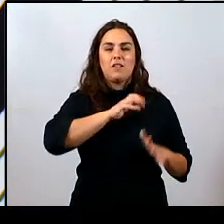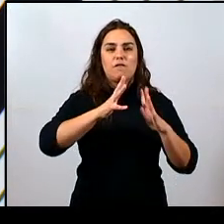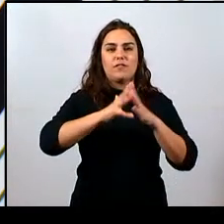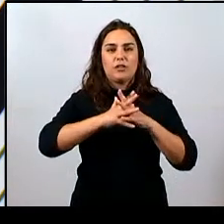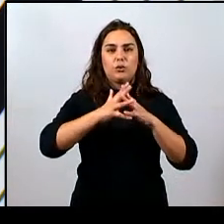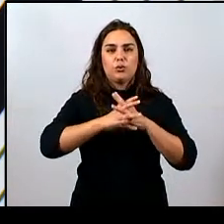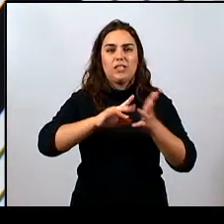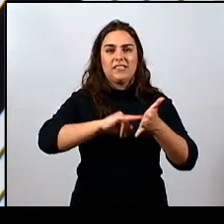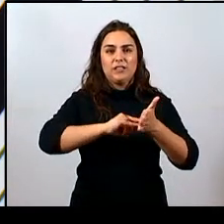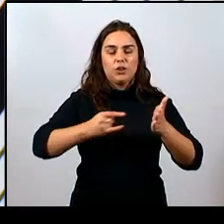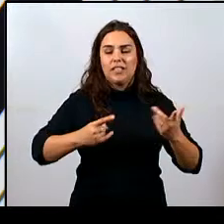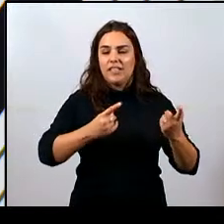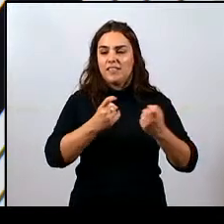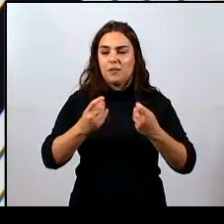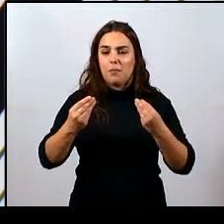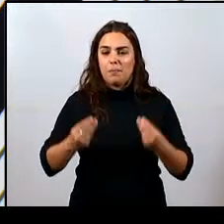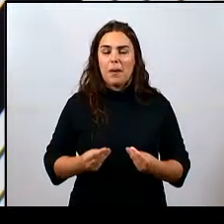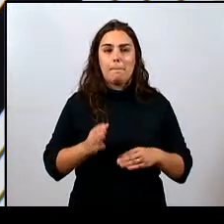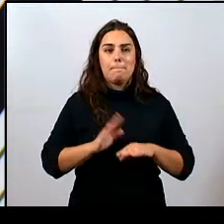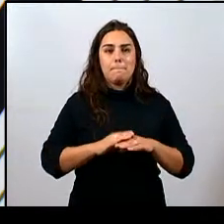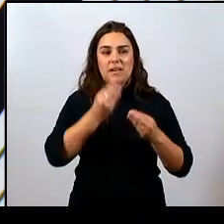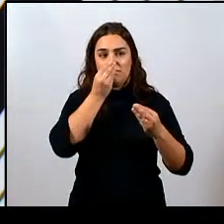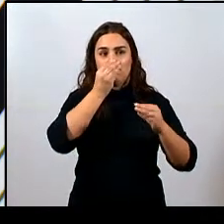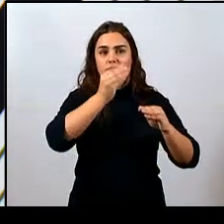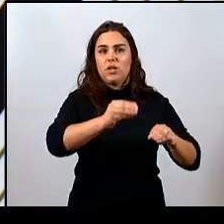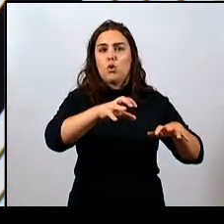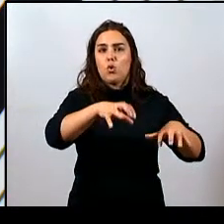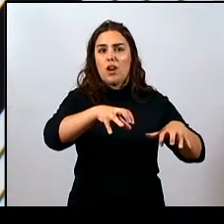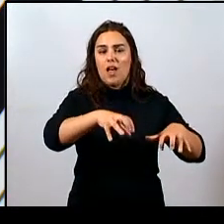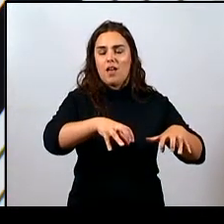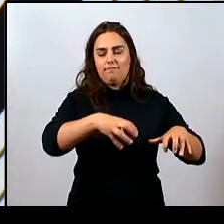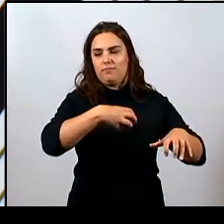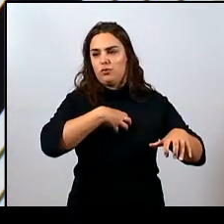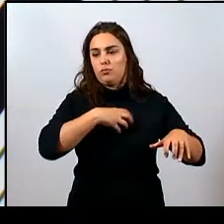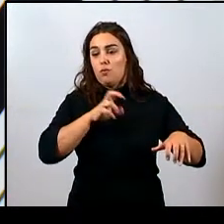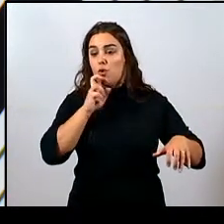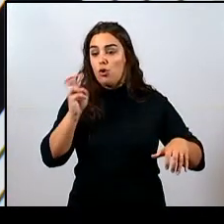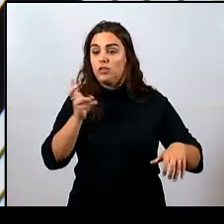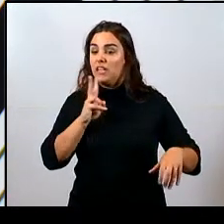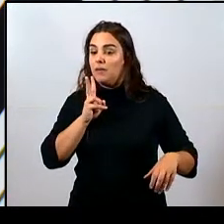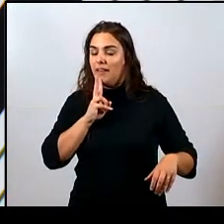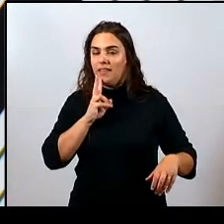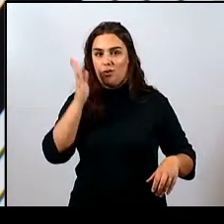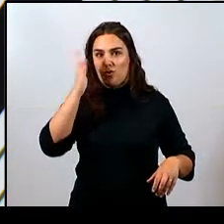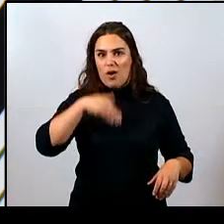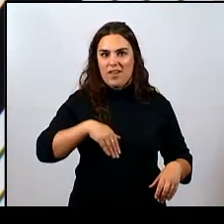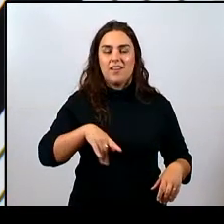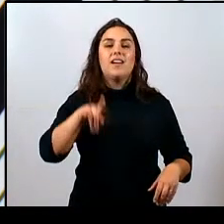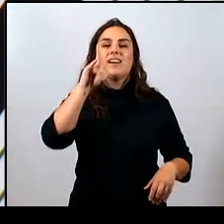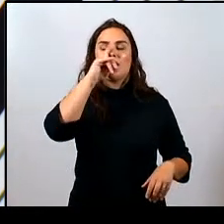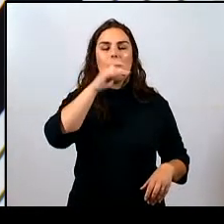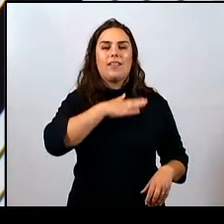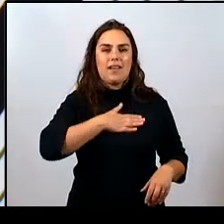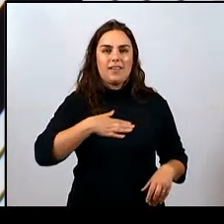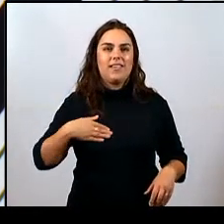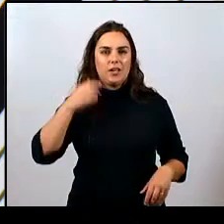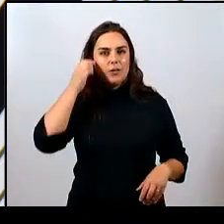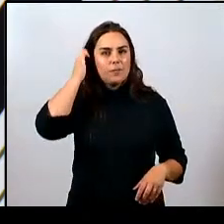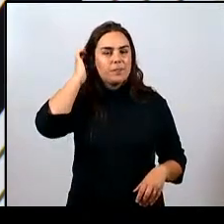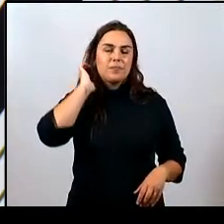infraestructura tecnológica necesaria para reemplazar a la nuclear por otra de las que llaman verdes. Y quiero recordar que